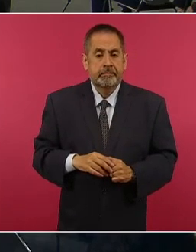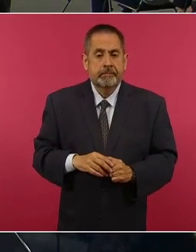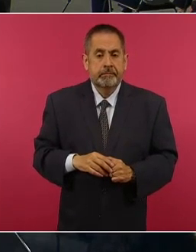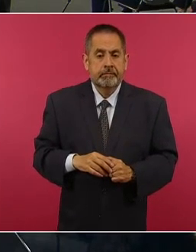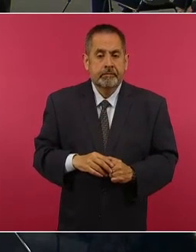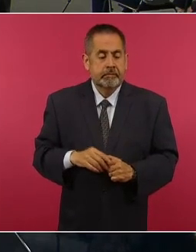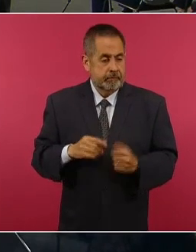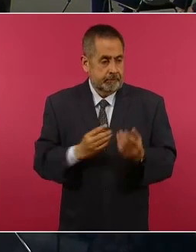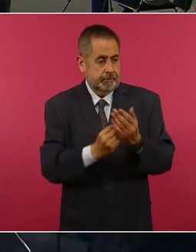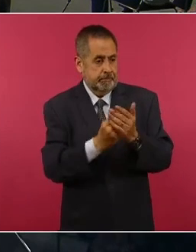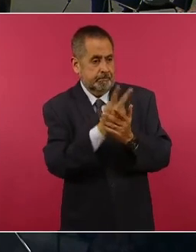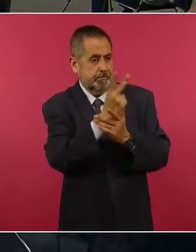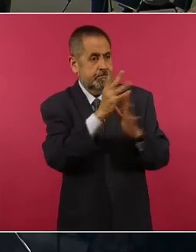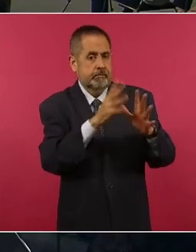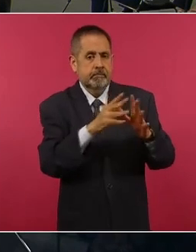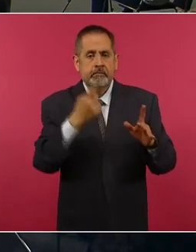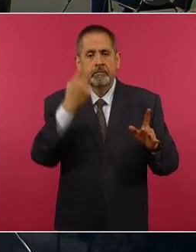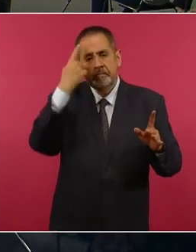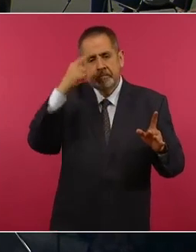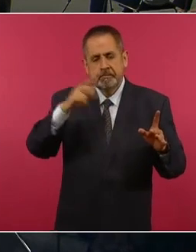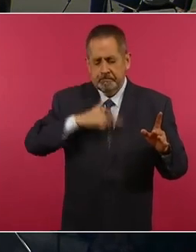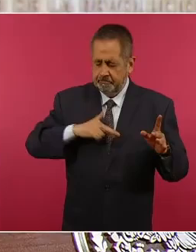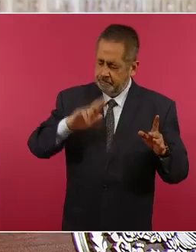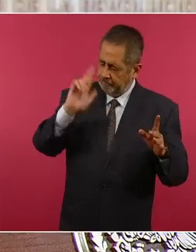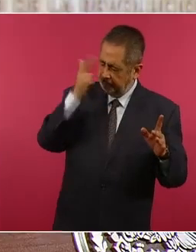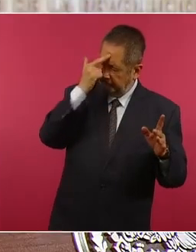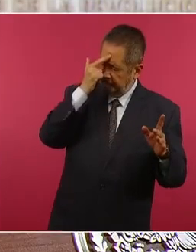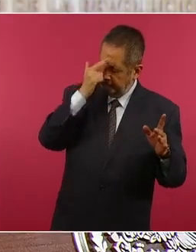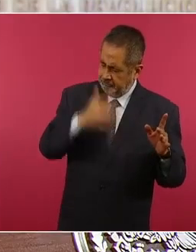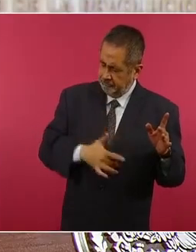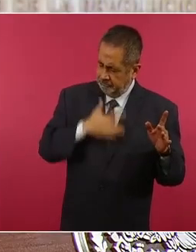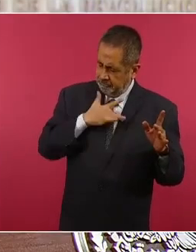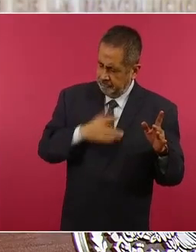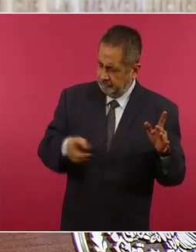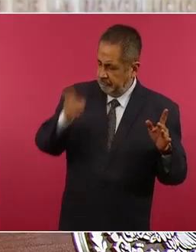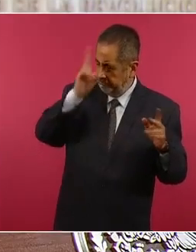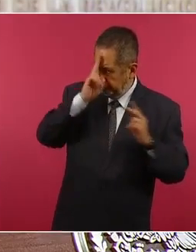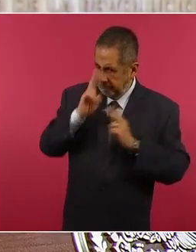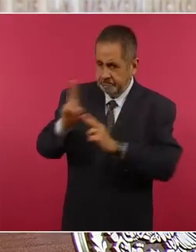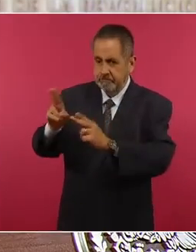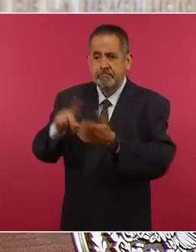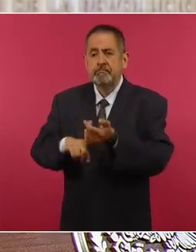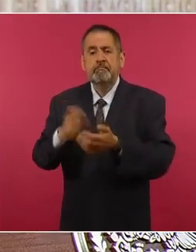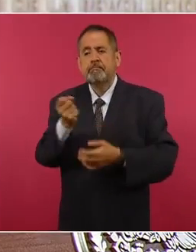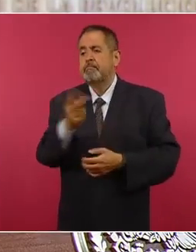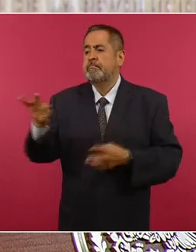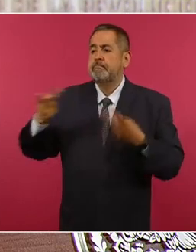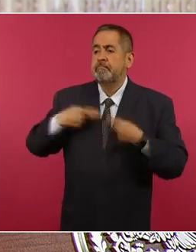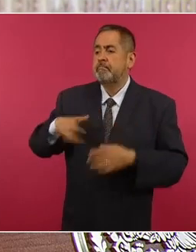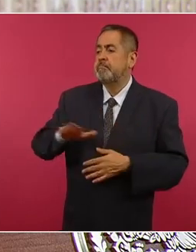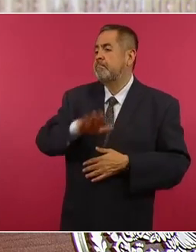un homenaje a todos los que perdieron la vida,